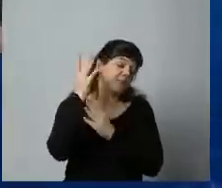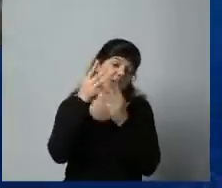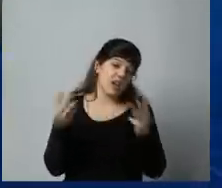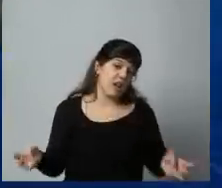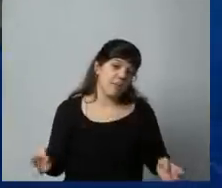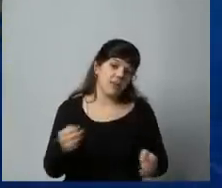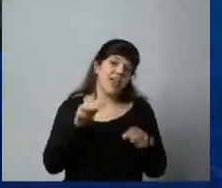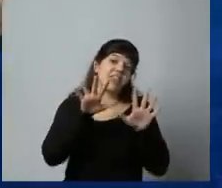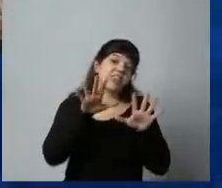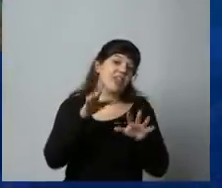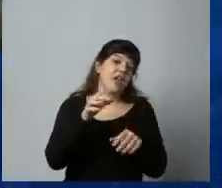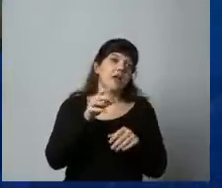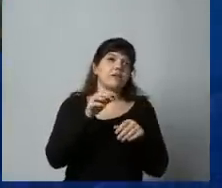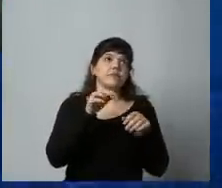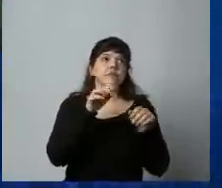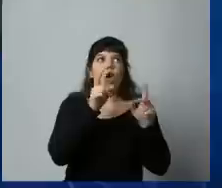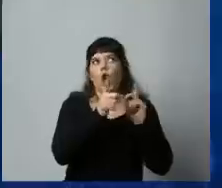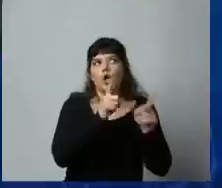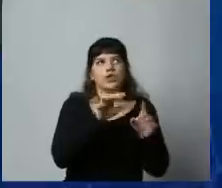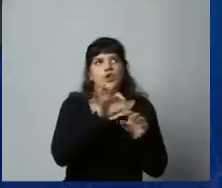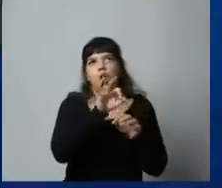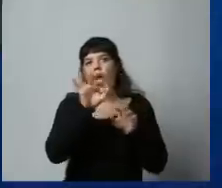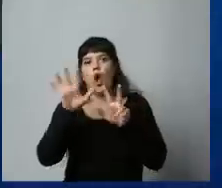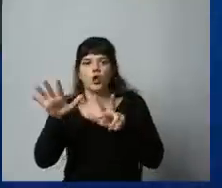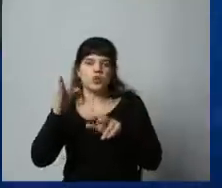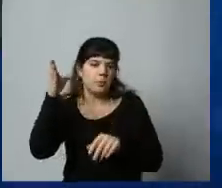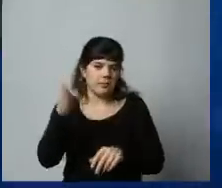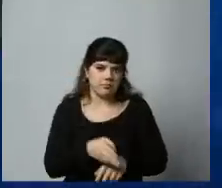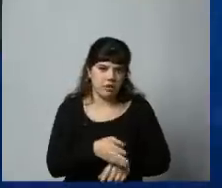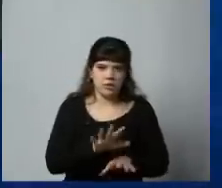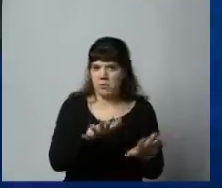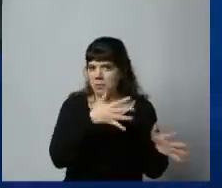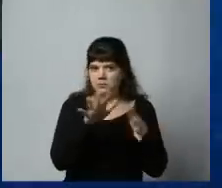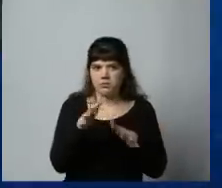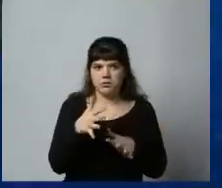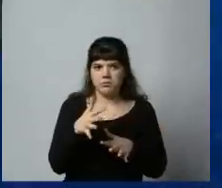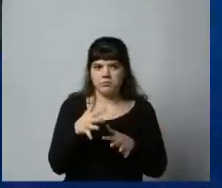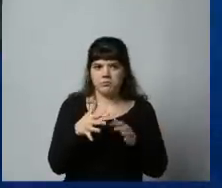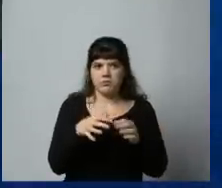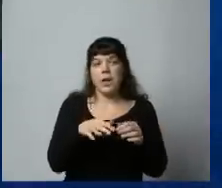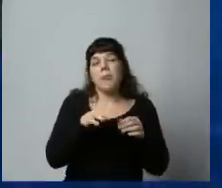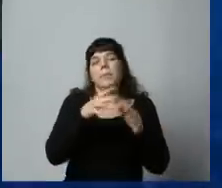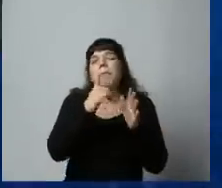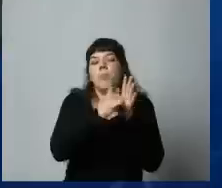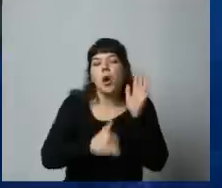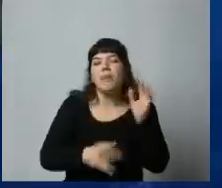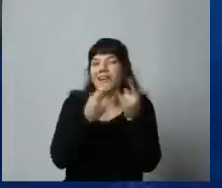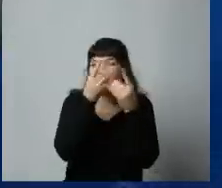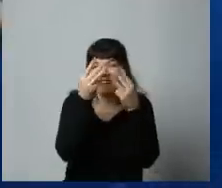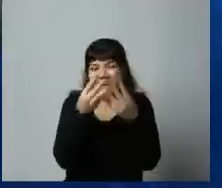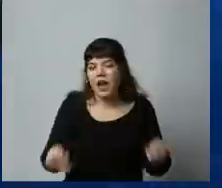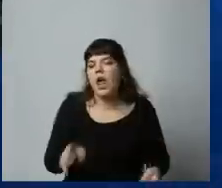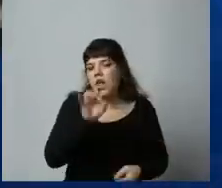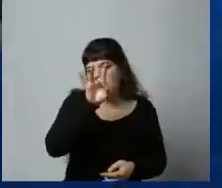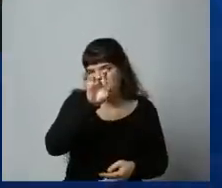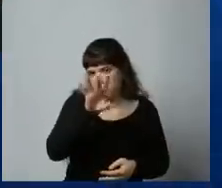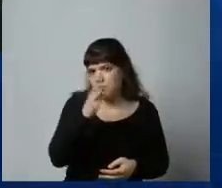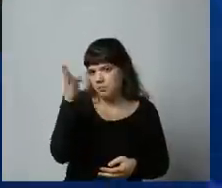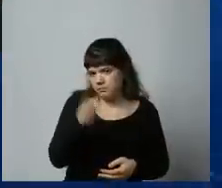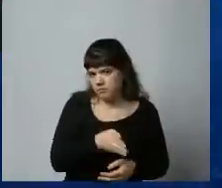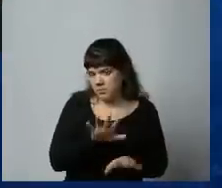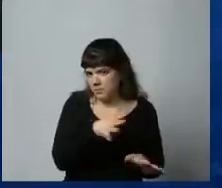un 10 un 11 un 8 o un 15% el promedio el 15 si no es